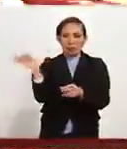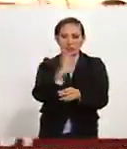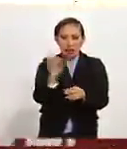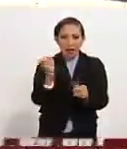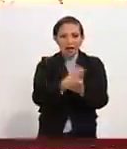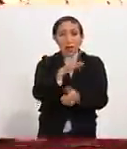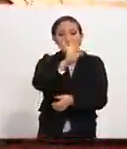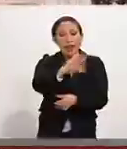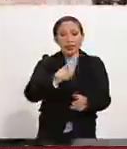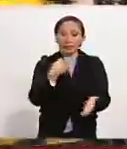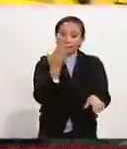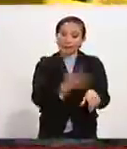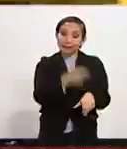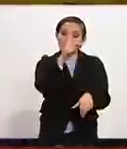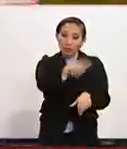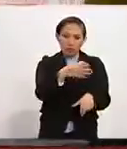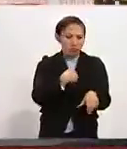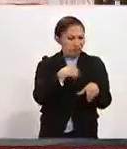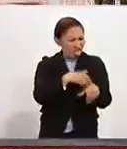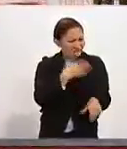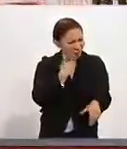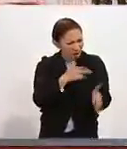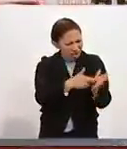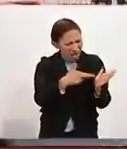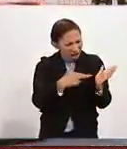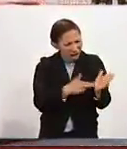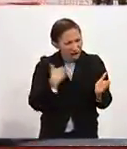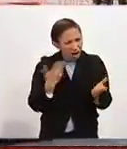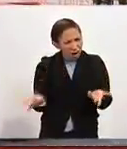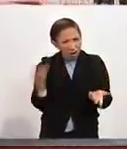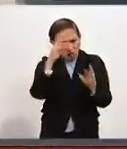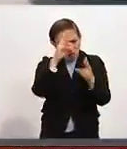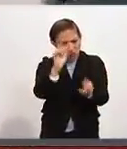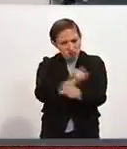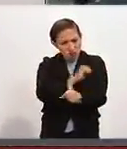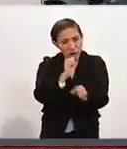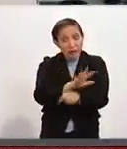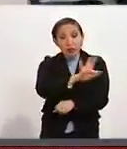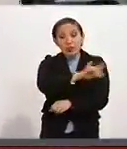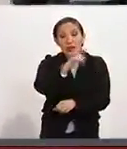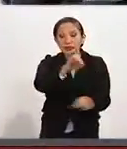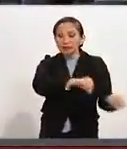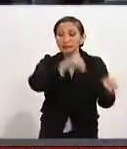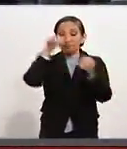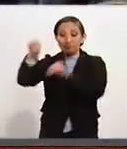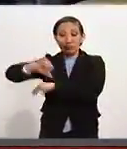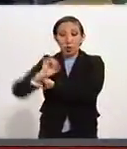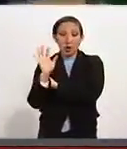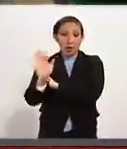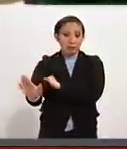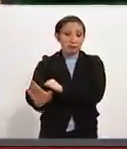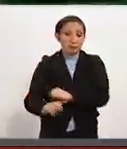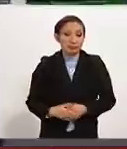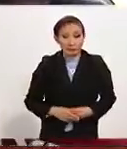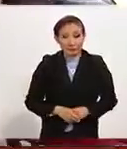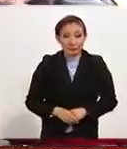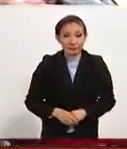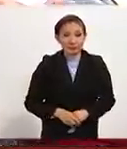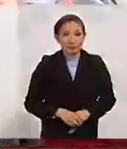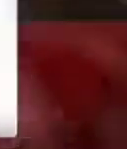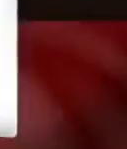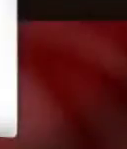cuales 40 fueron sancionadas por incumplir con el reglamento de tránsito y 57 fueron remitidas al corralón.